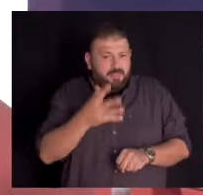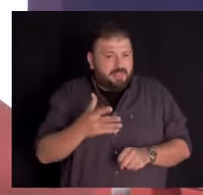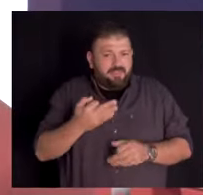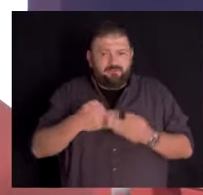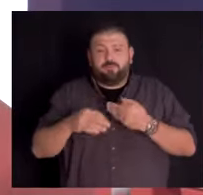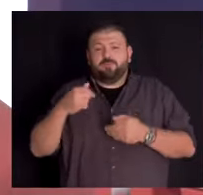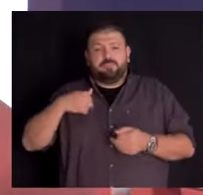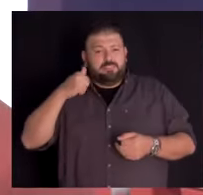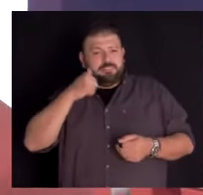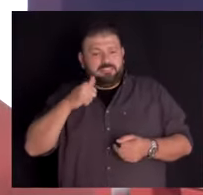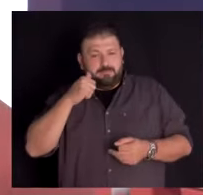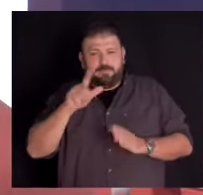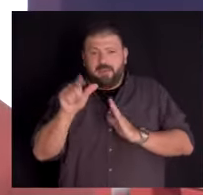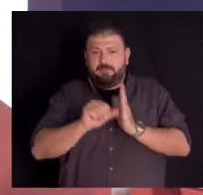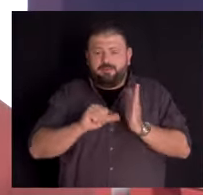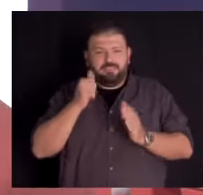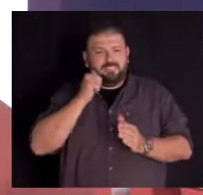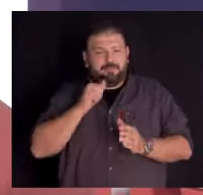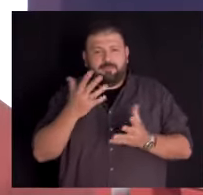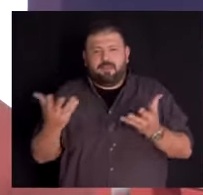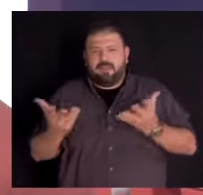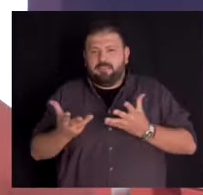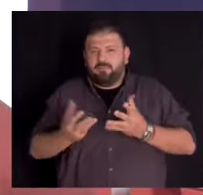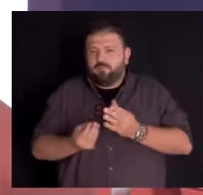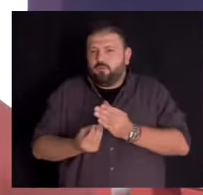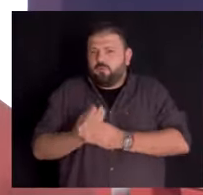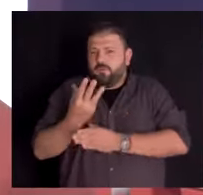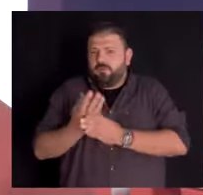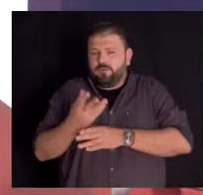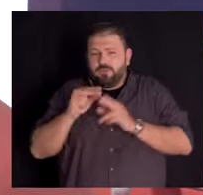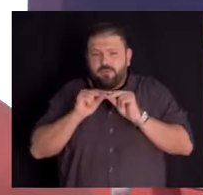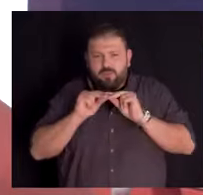mes y arrancamos con noticias extraordinarias, así es